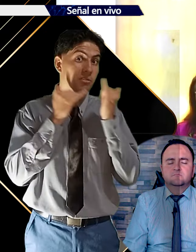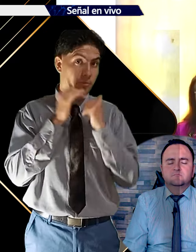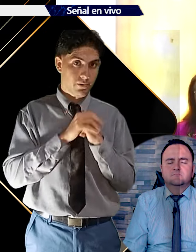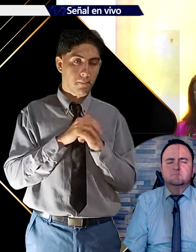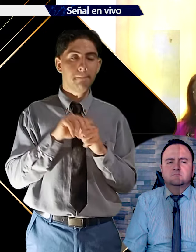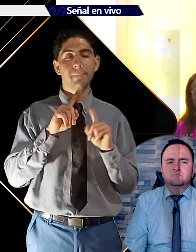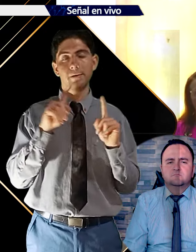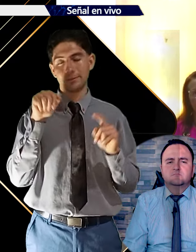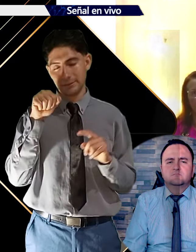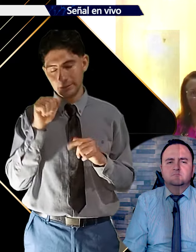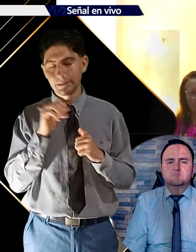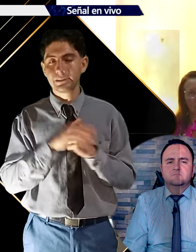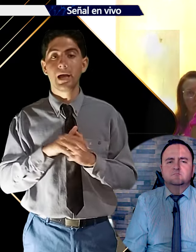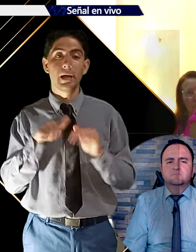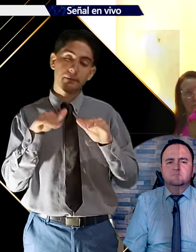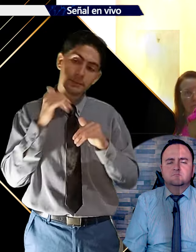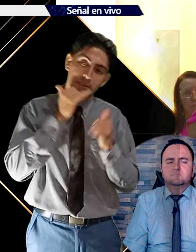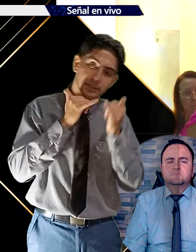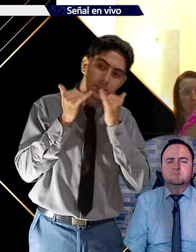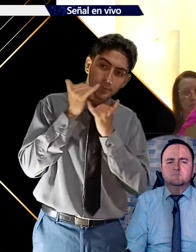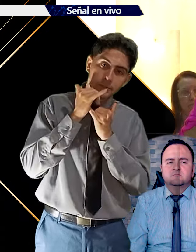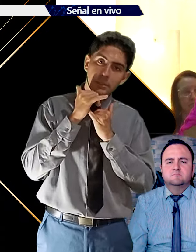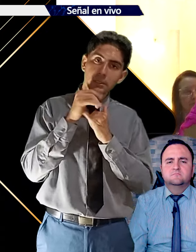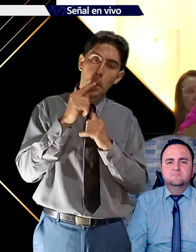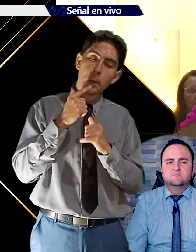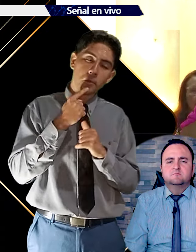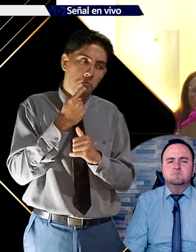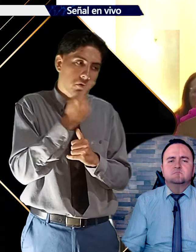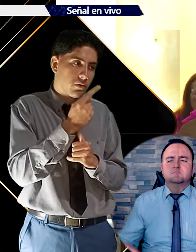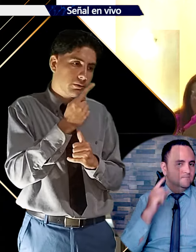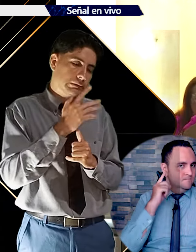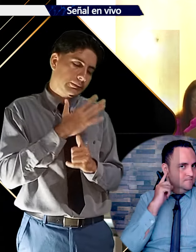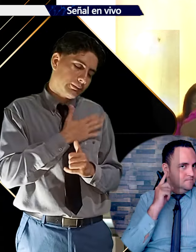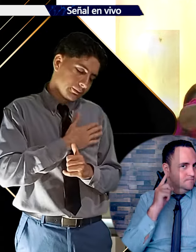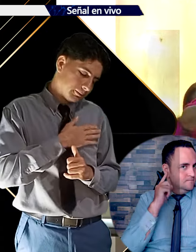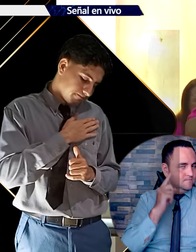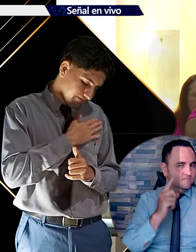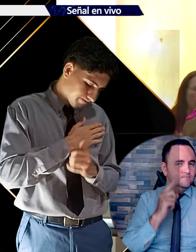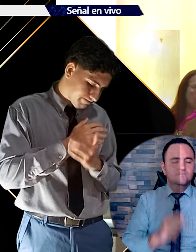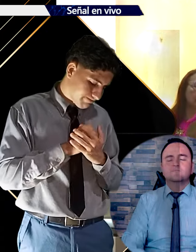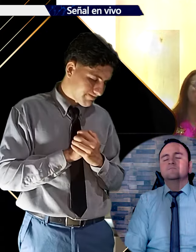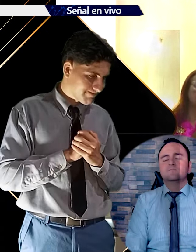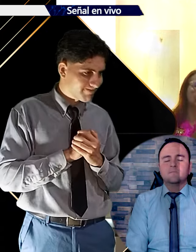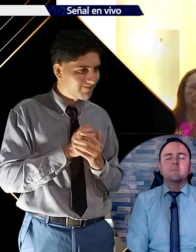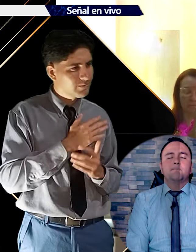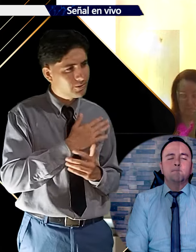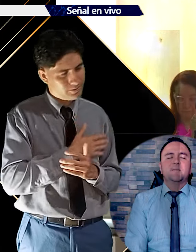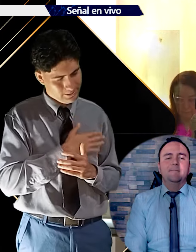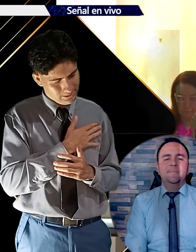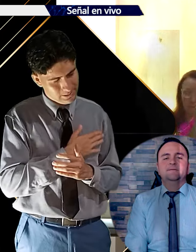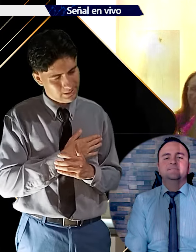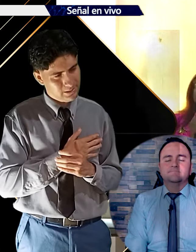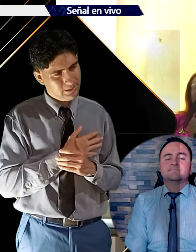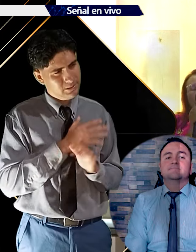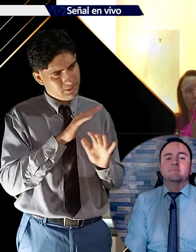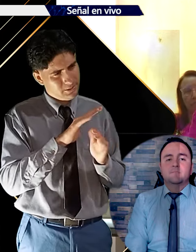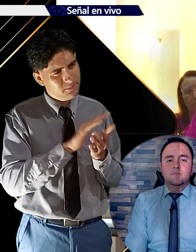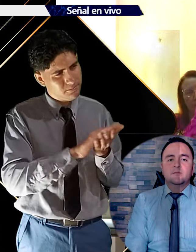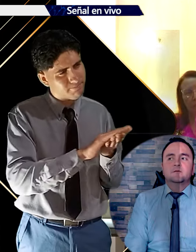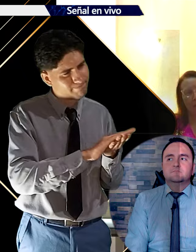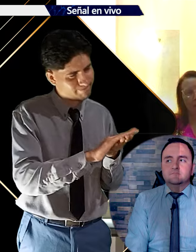no nos equivocamos. Pero hermano, ese león que tiene esa velera, que significa como ese poderío, como esa altura, un hijo que ve a